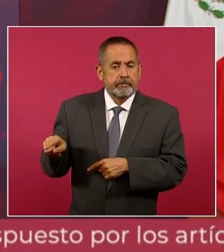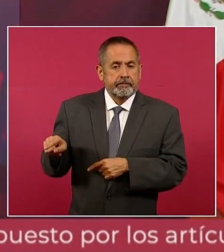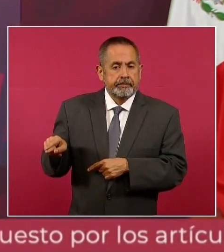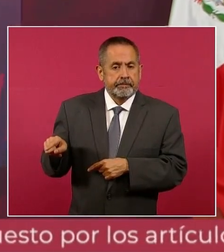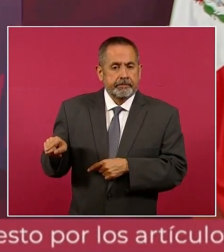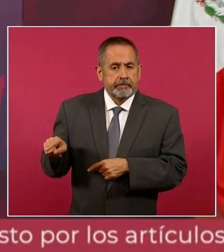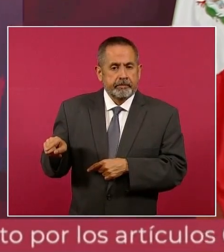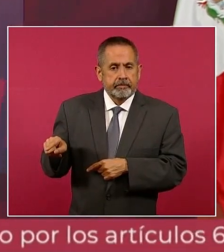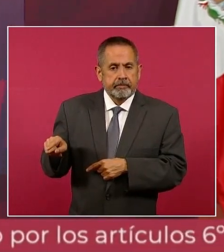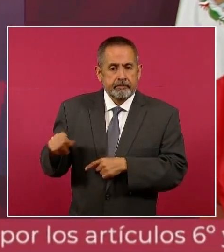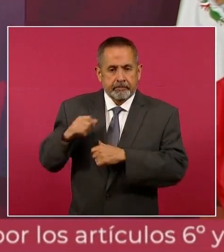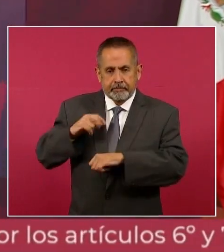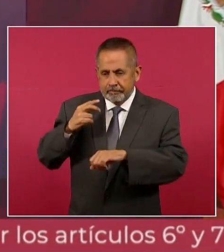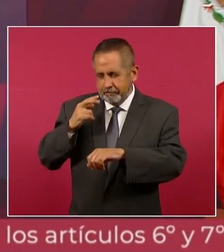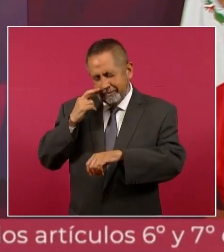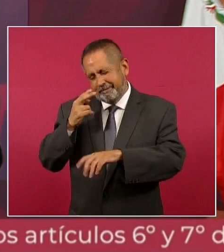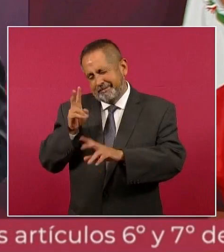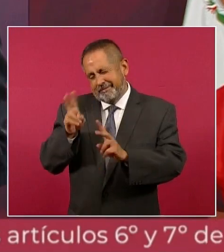de guardia